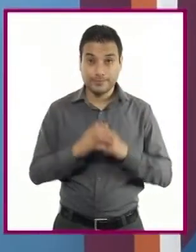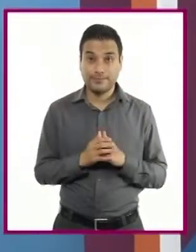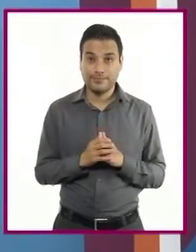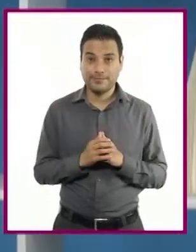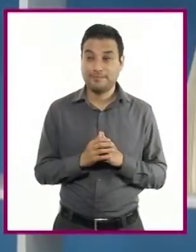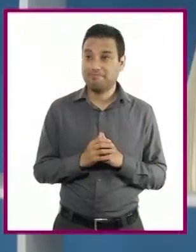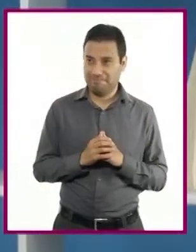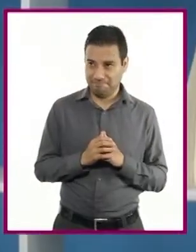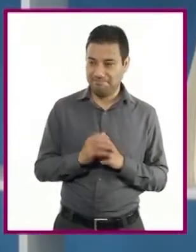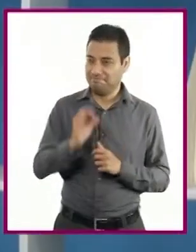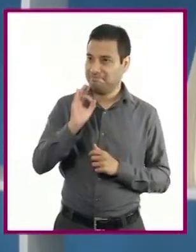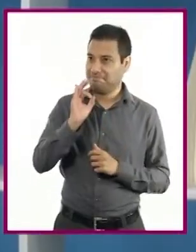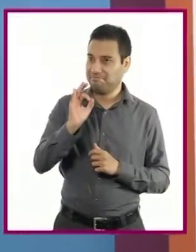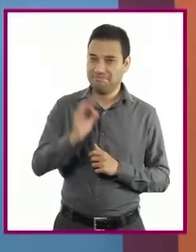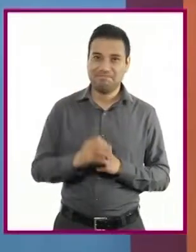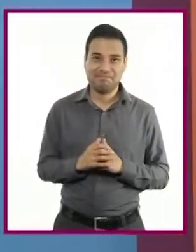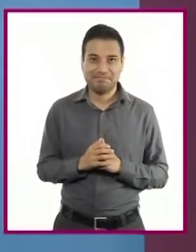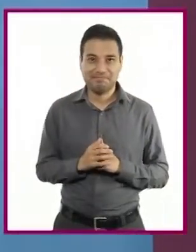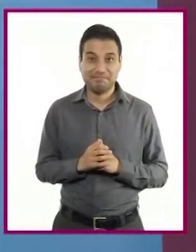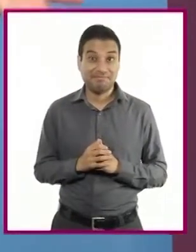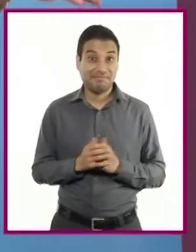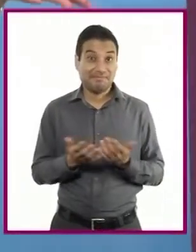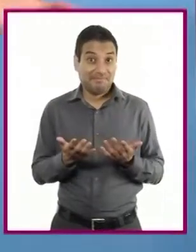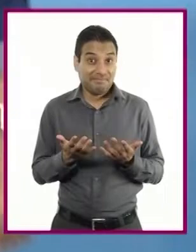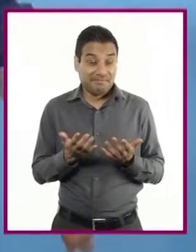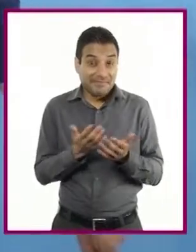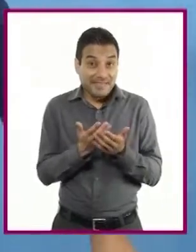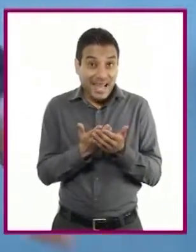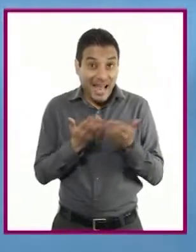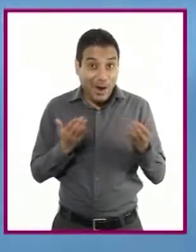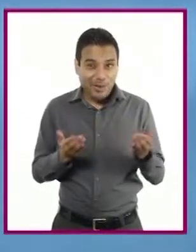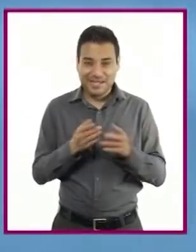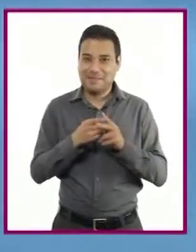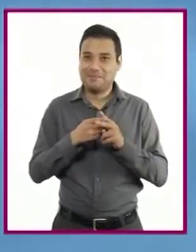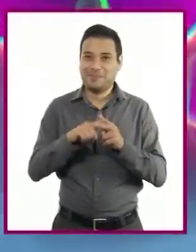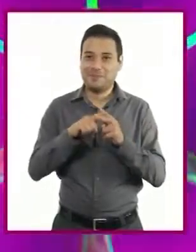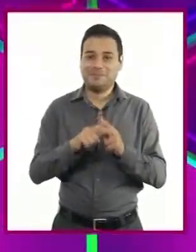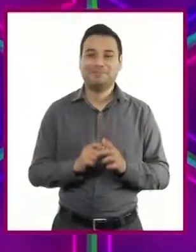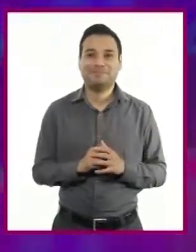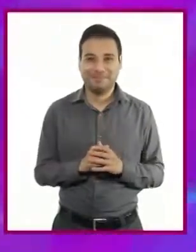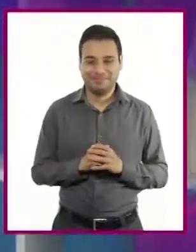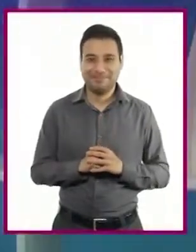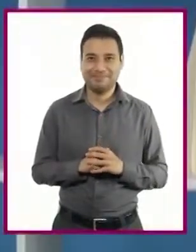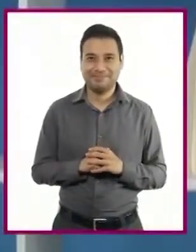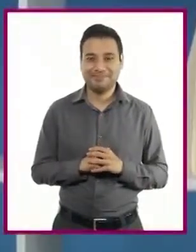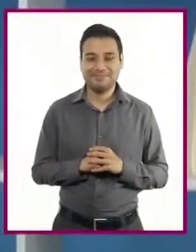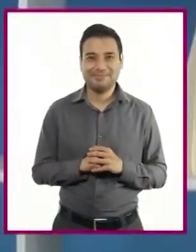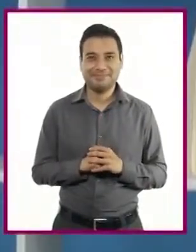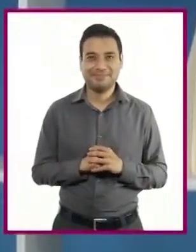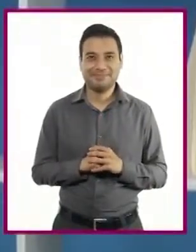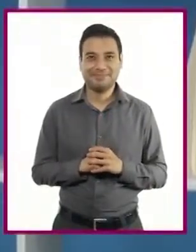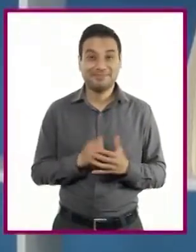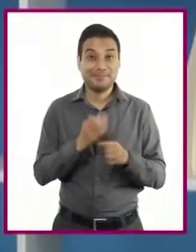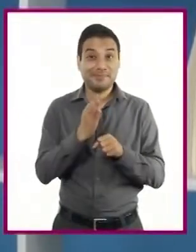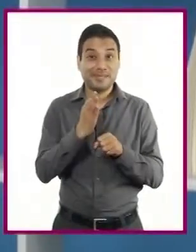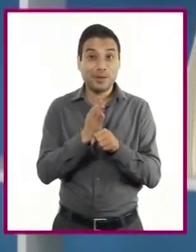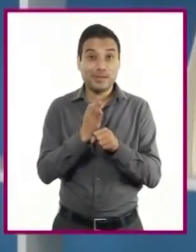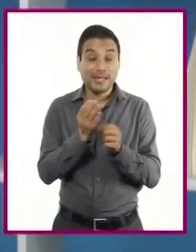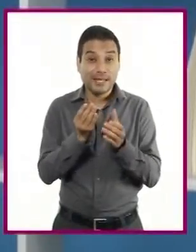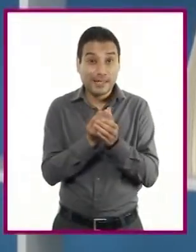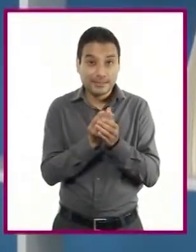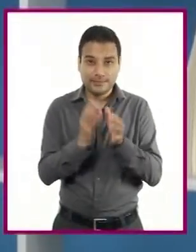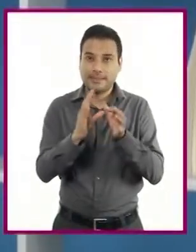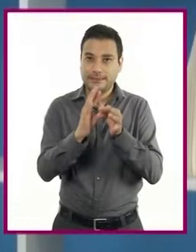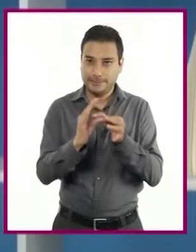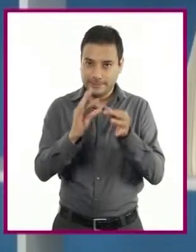acuerdo, profesor. Dicho lo anterior, ahora sí, comencemos. En esta sesión estudiaremos